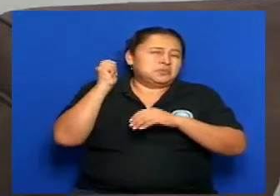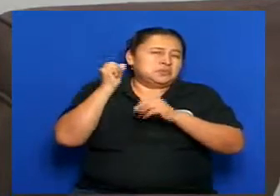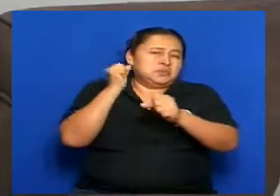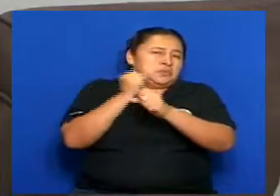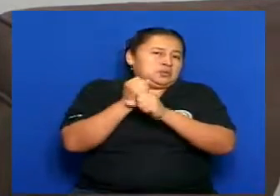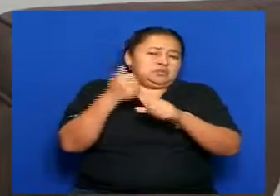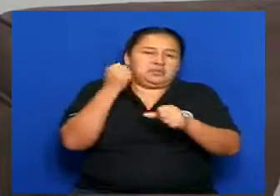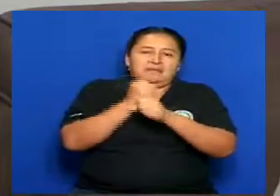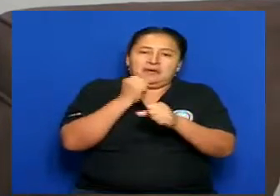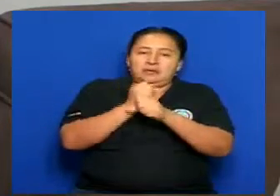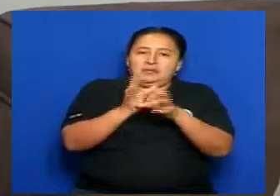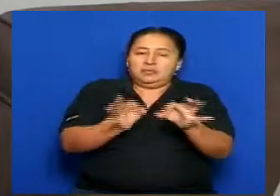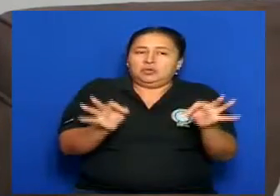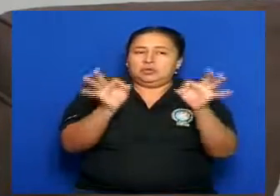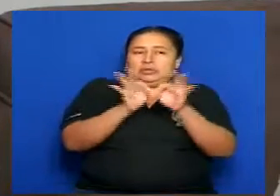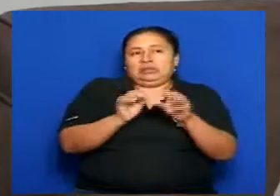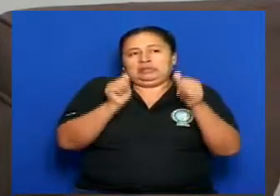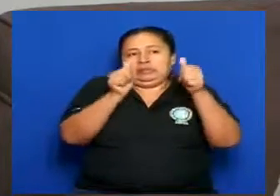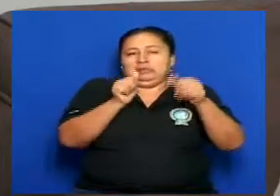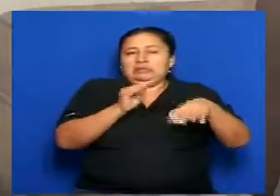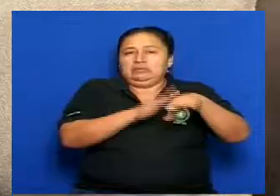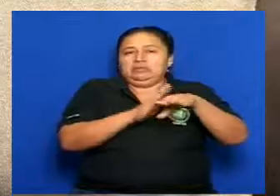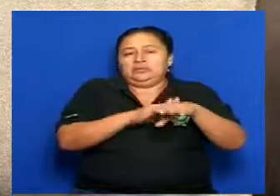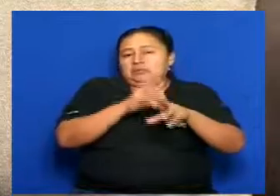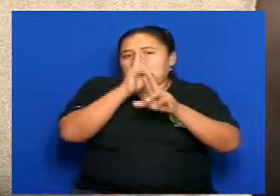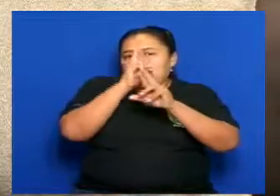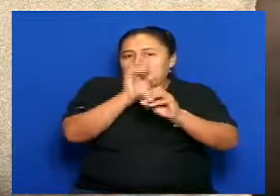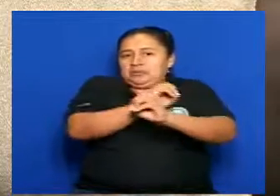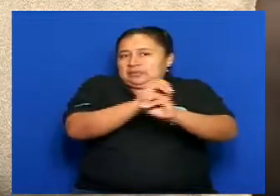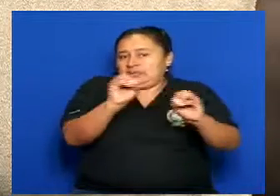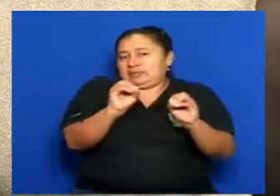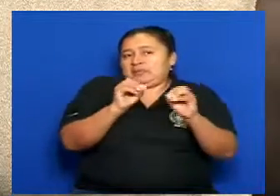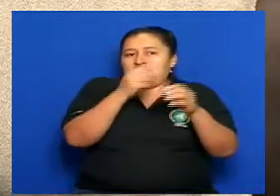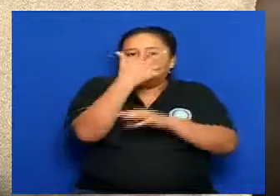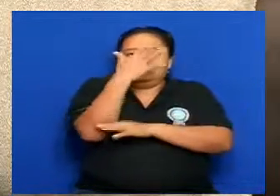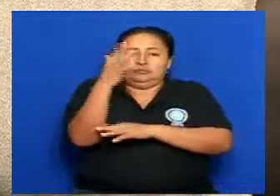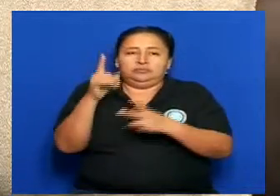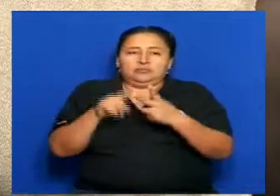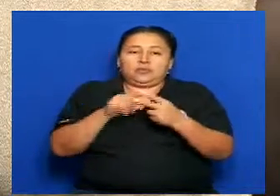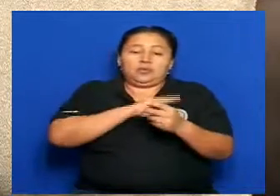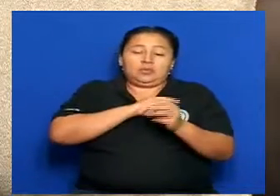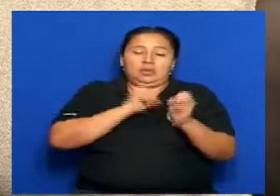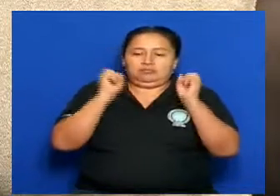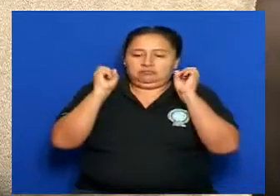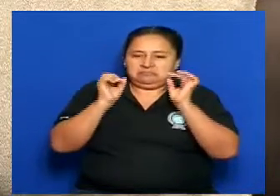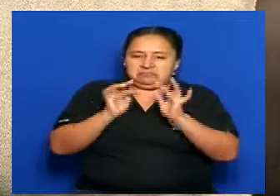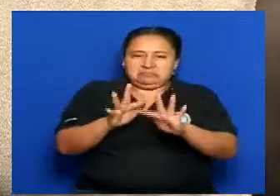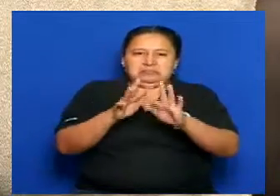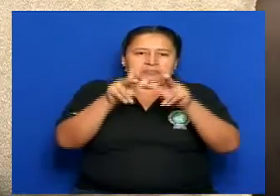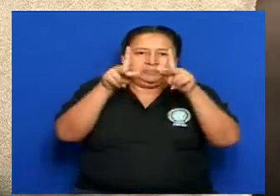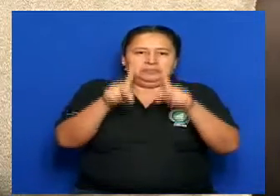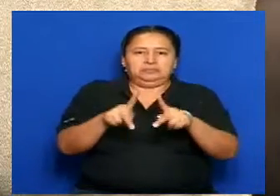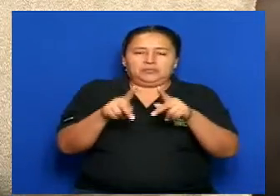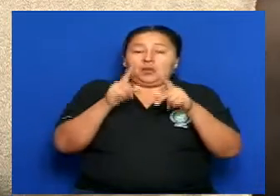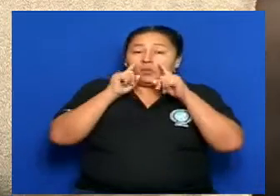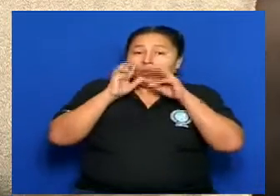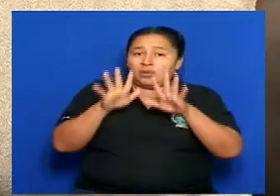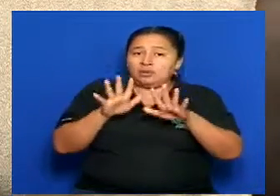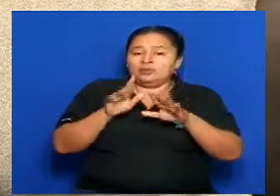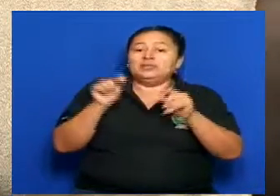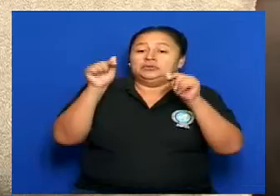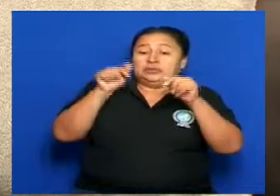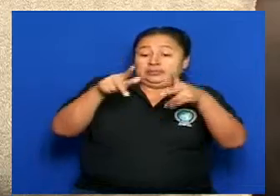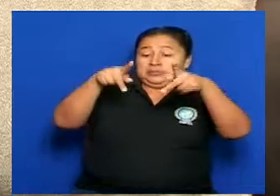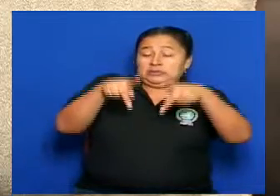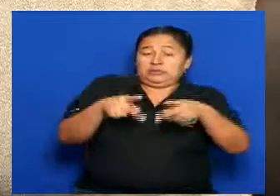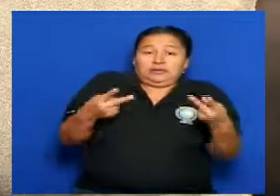importante de denuncia cuando se viola el medio ambiente cuando hay invasiones hacia la reserva son los pobladores